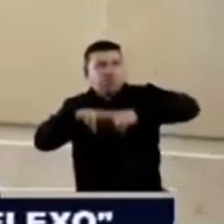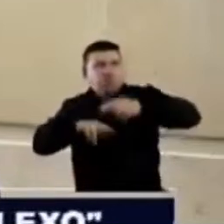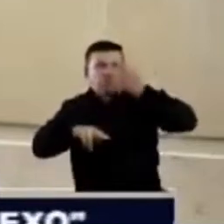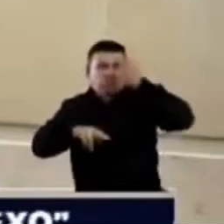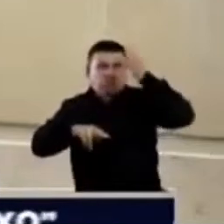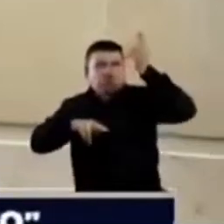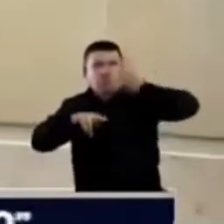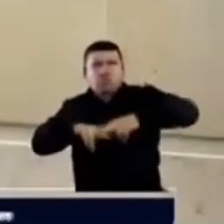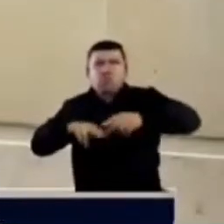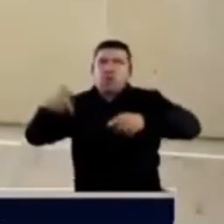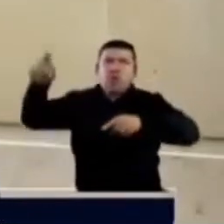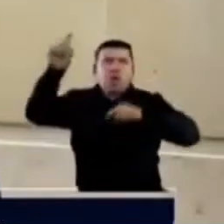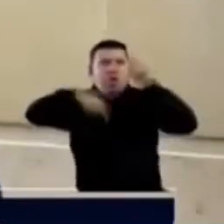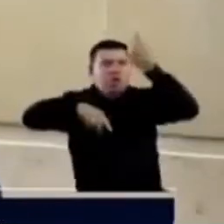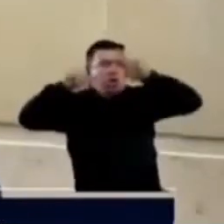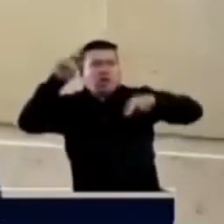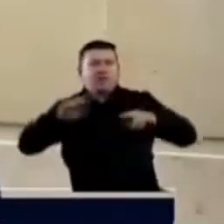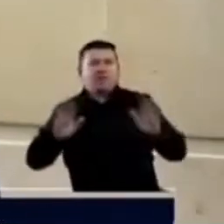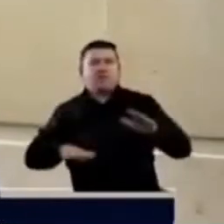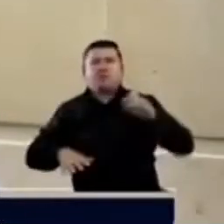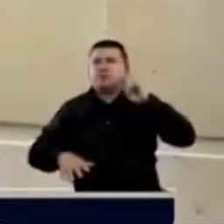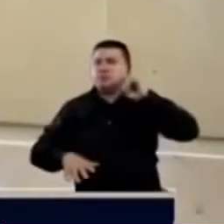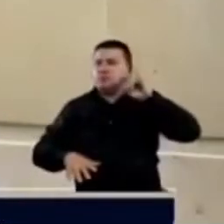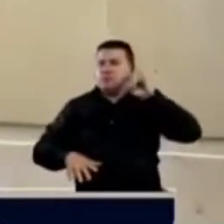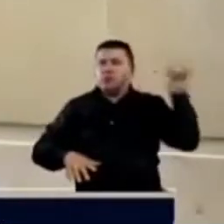caminos que no aceptamos.